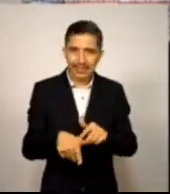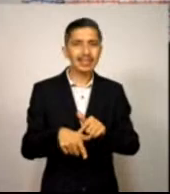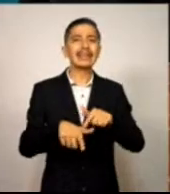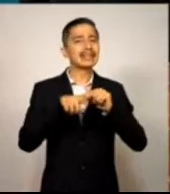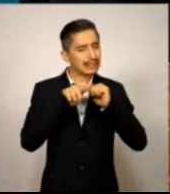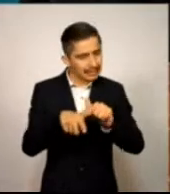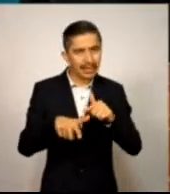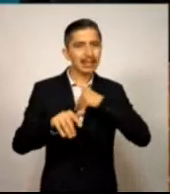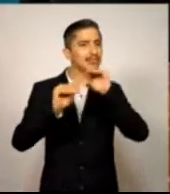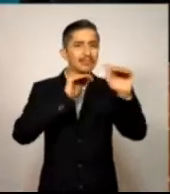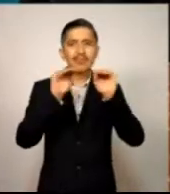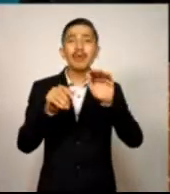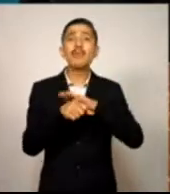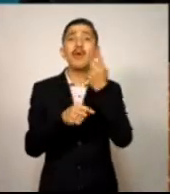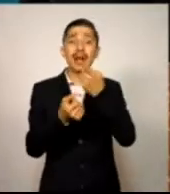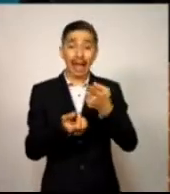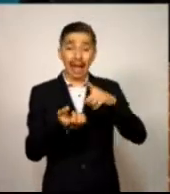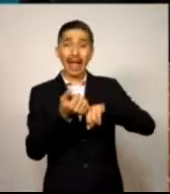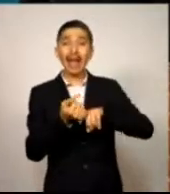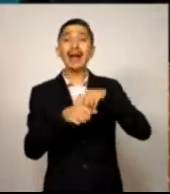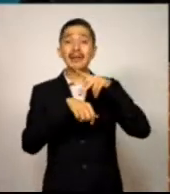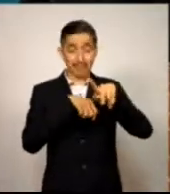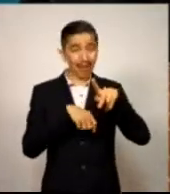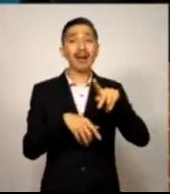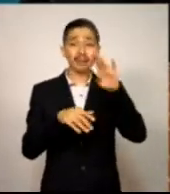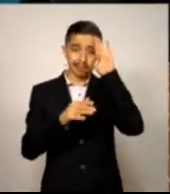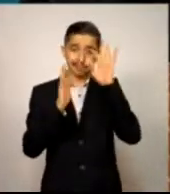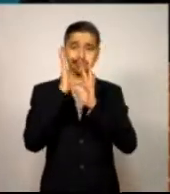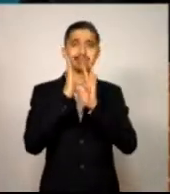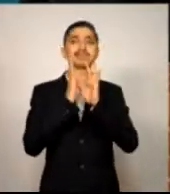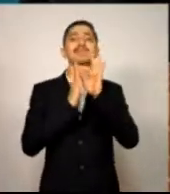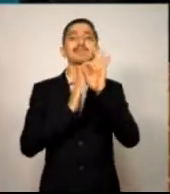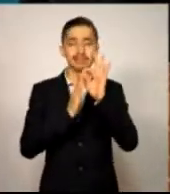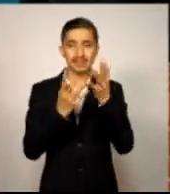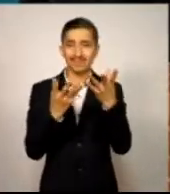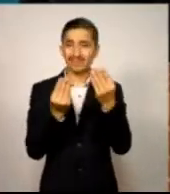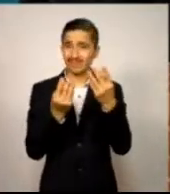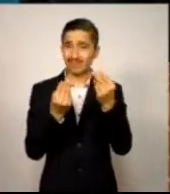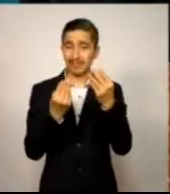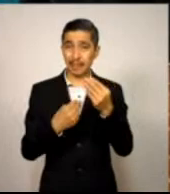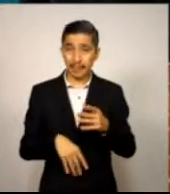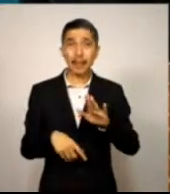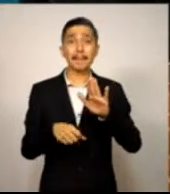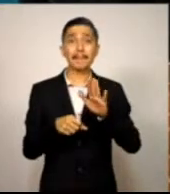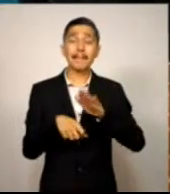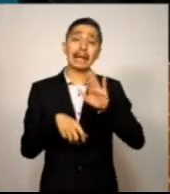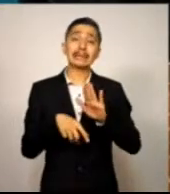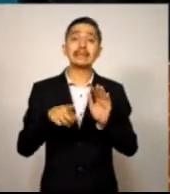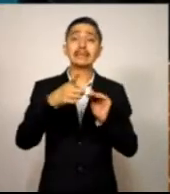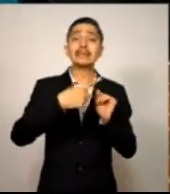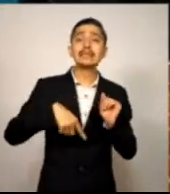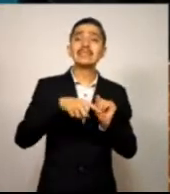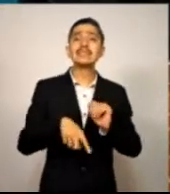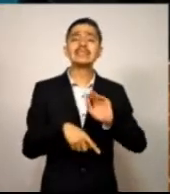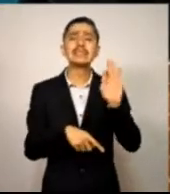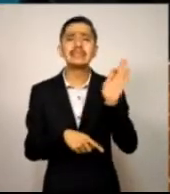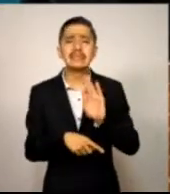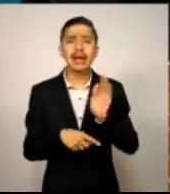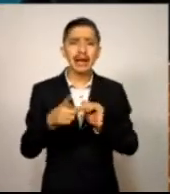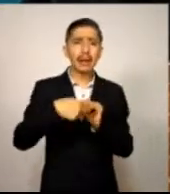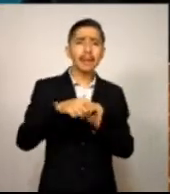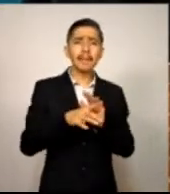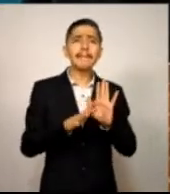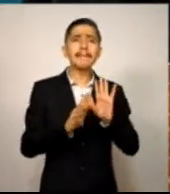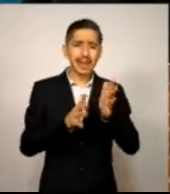vigente sigue vigente porque el riesgo sigue siendo muy alto sobre todo si vas o vamos a